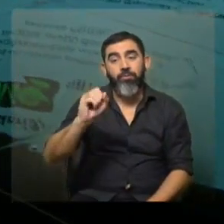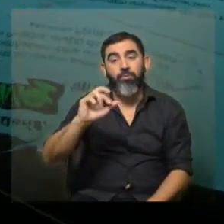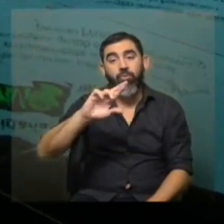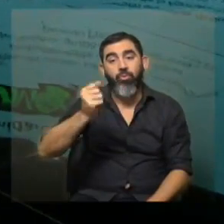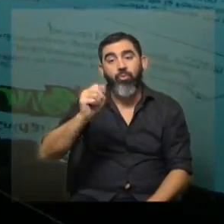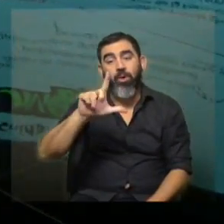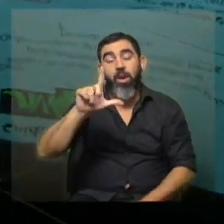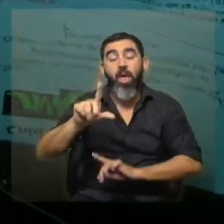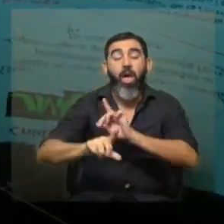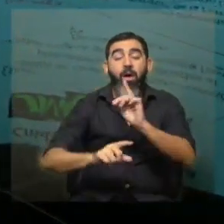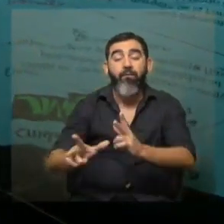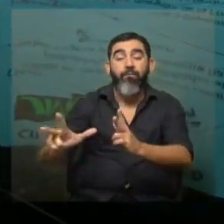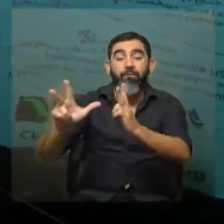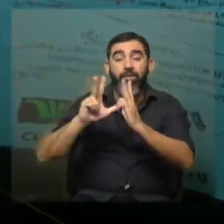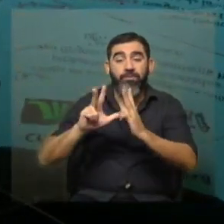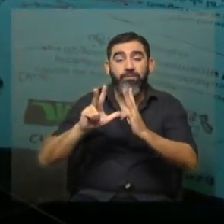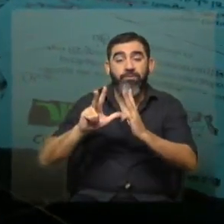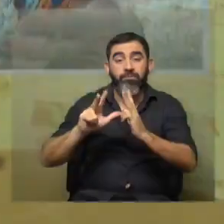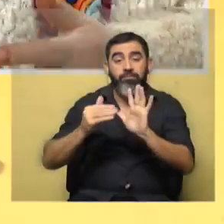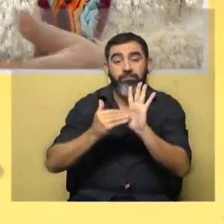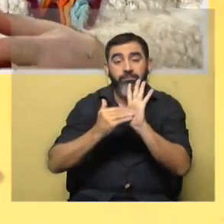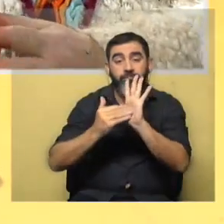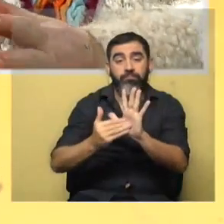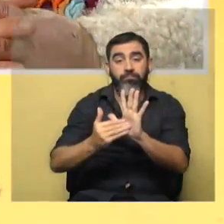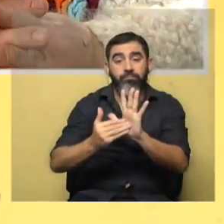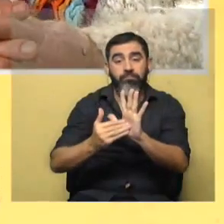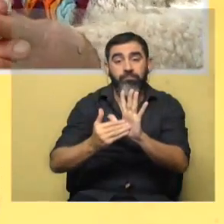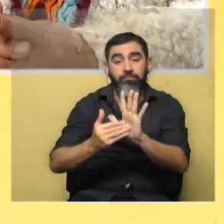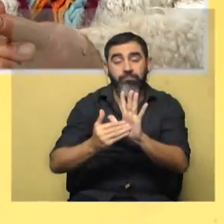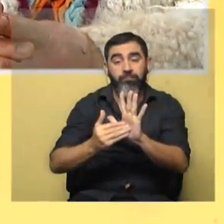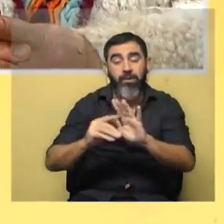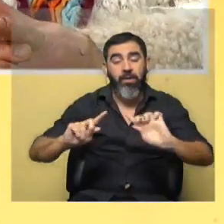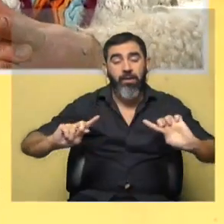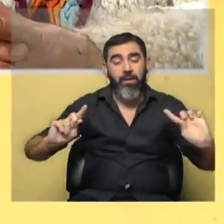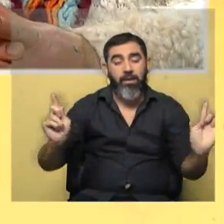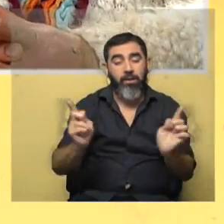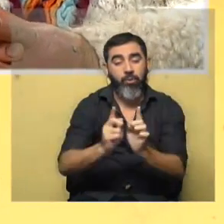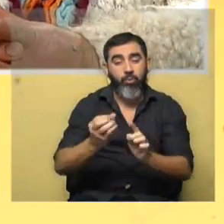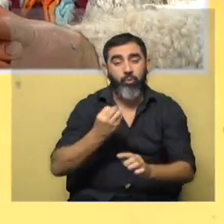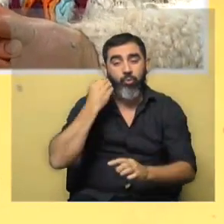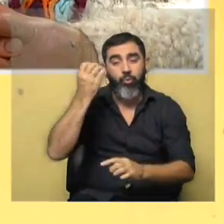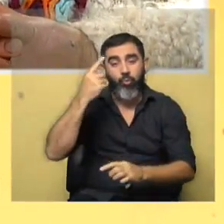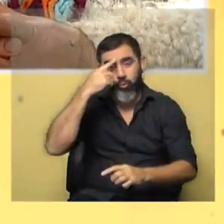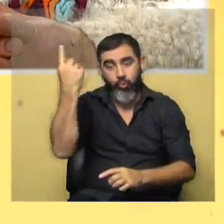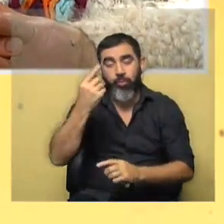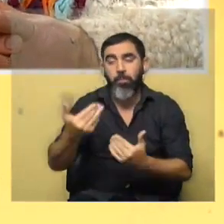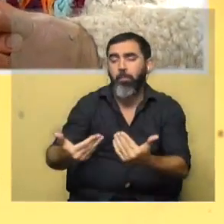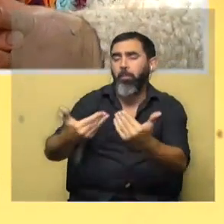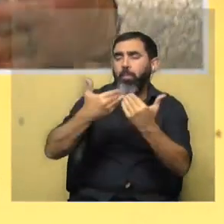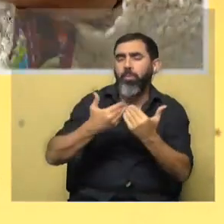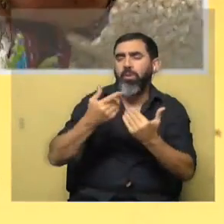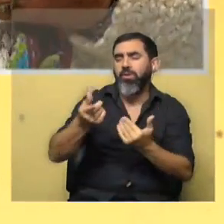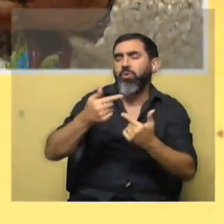nos decían a nosotros que ahora presentamos un resumen a un congreso internacional y nos preguntaban, pero